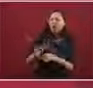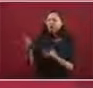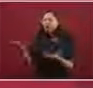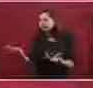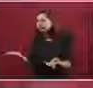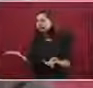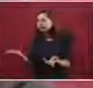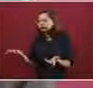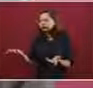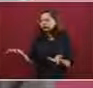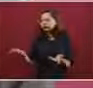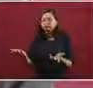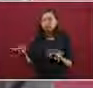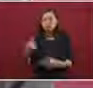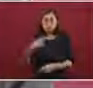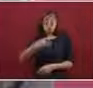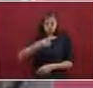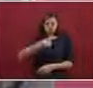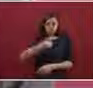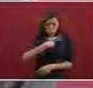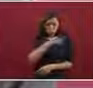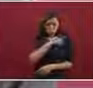podría yo decir, no es conmigo,